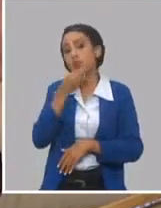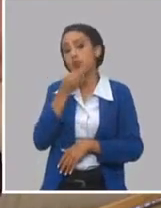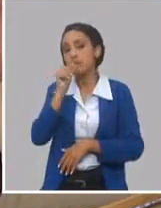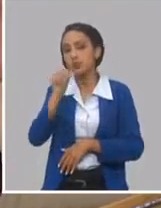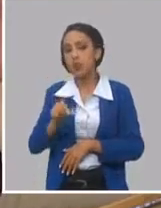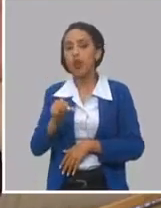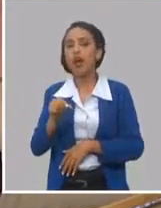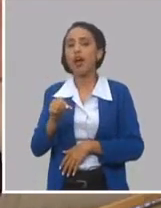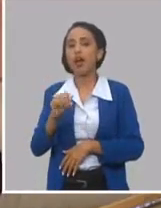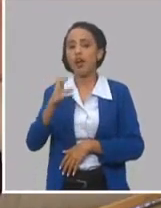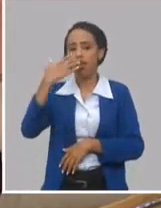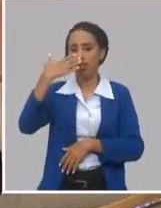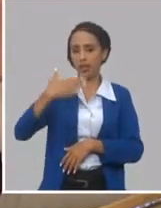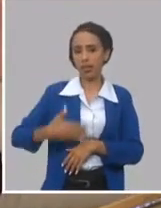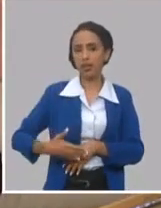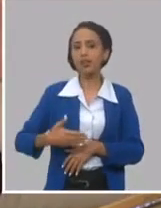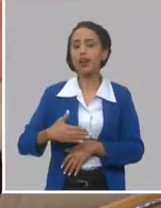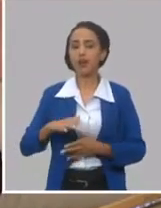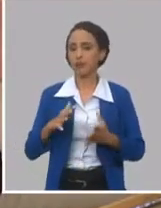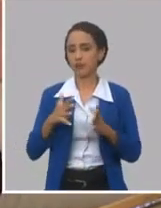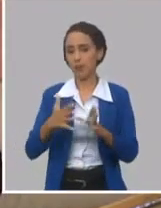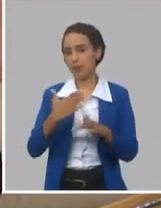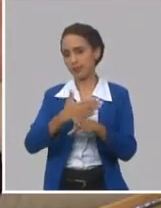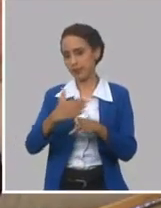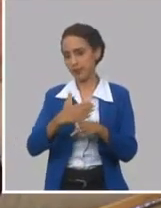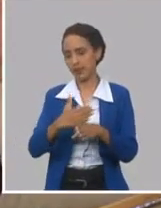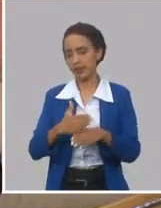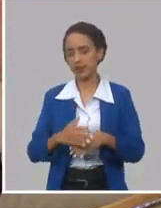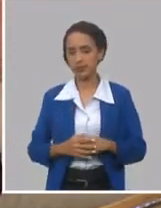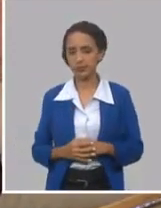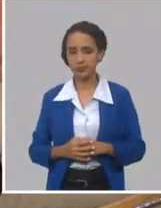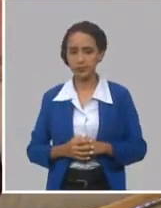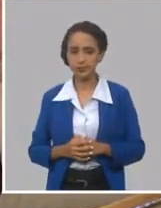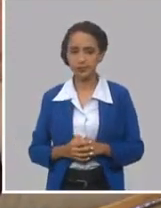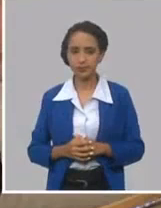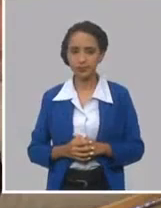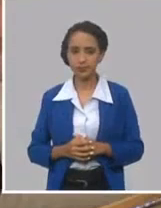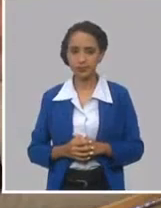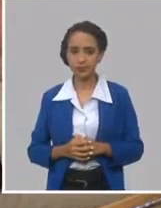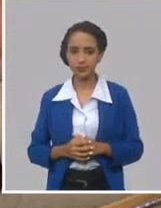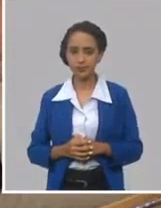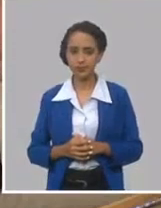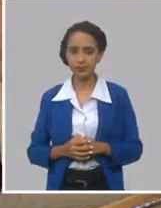la sociedad la construcción de prestigio es una construcción social y tiene que prever